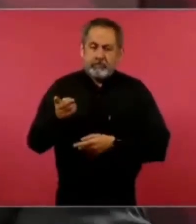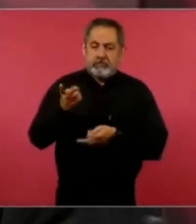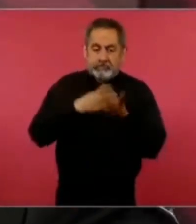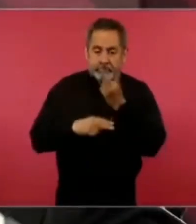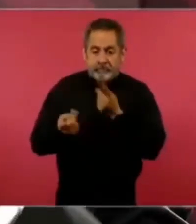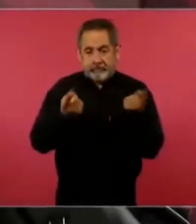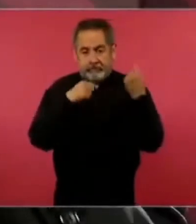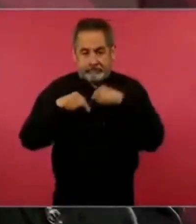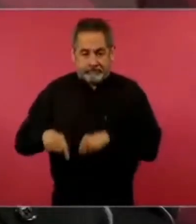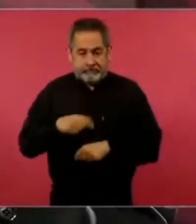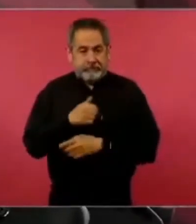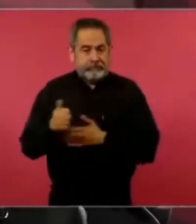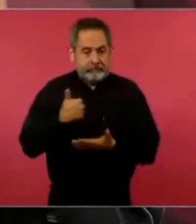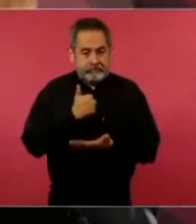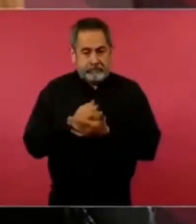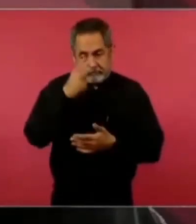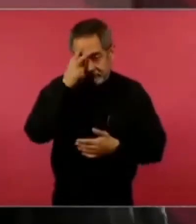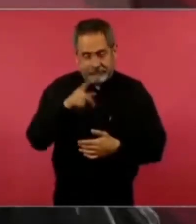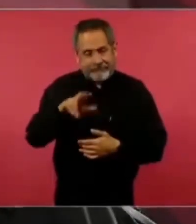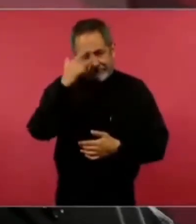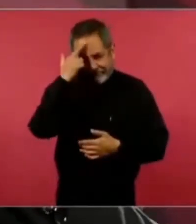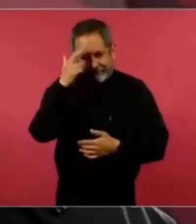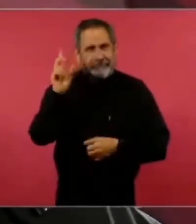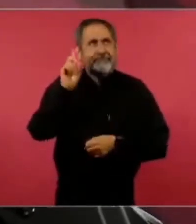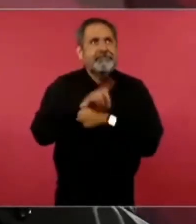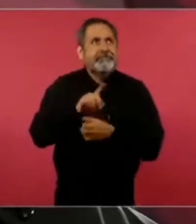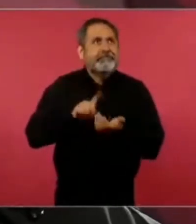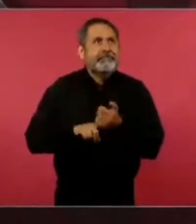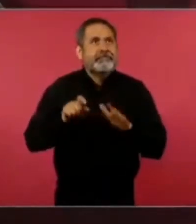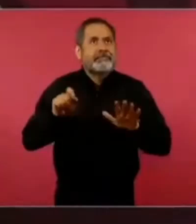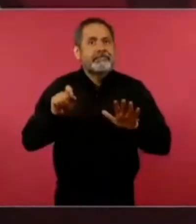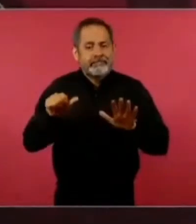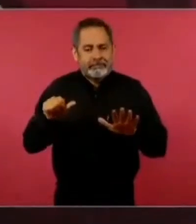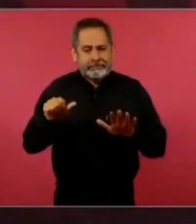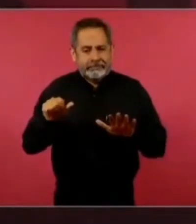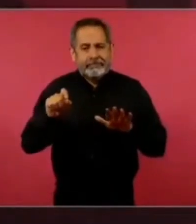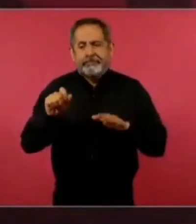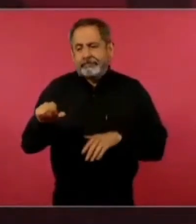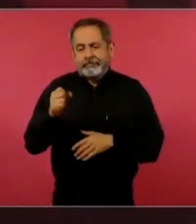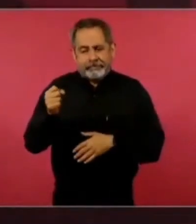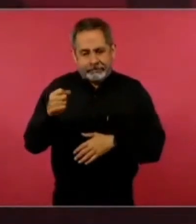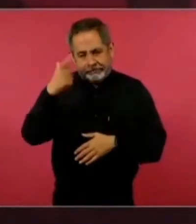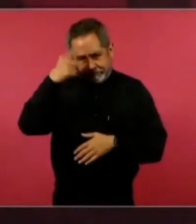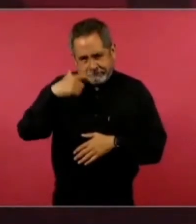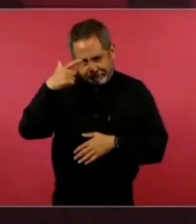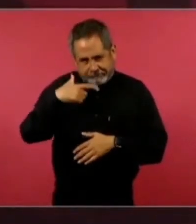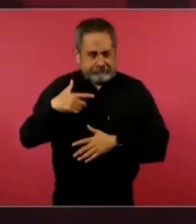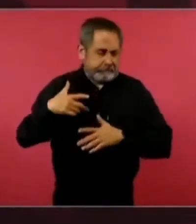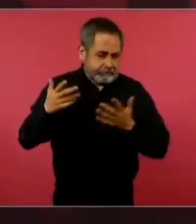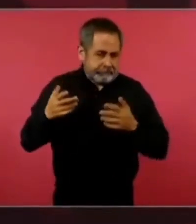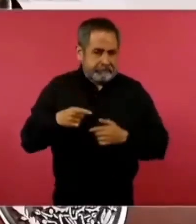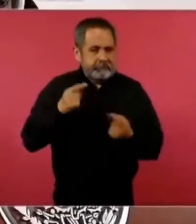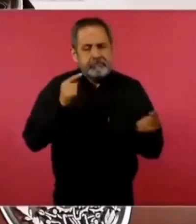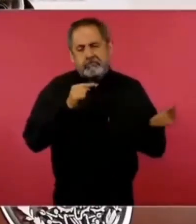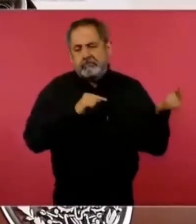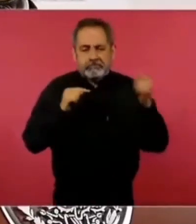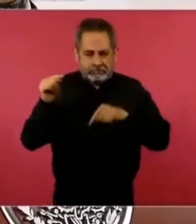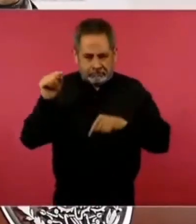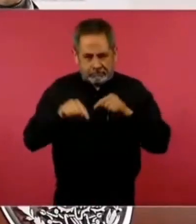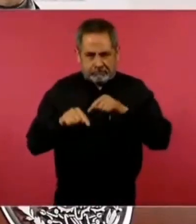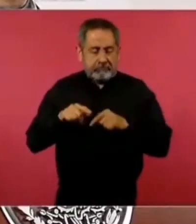acá. Acuérdense que eso fue el 26 de septiembre en la noche y tenían como